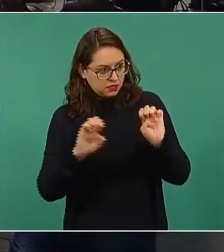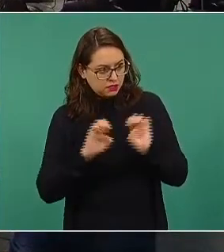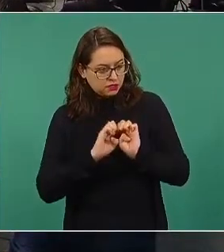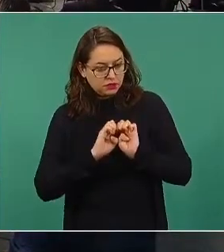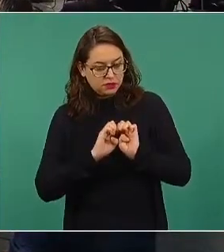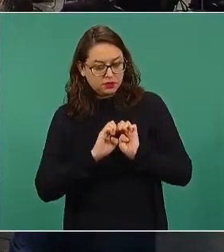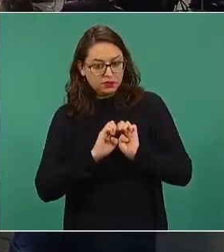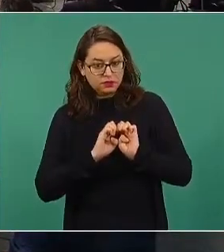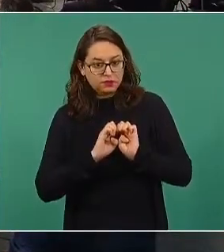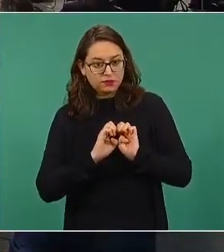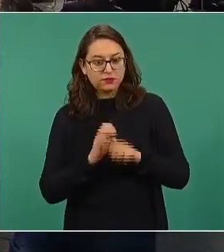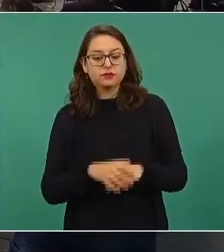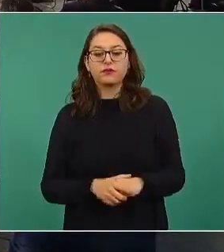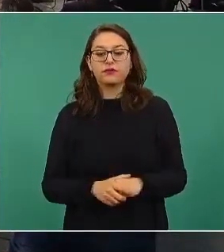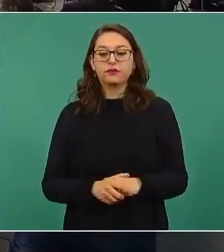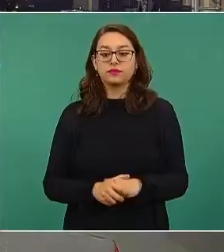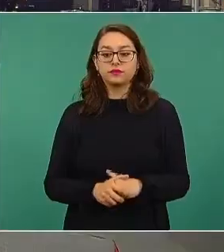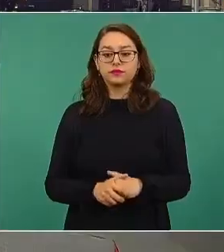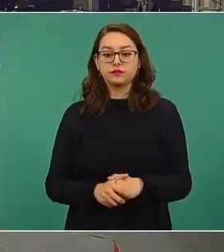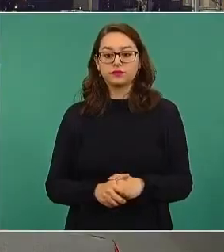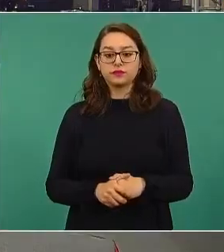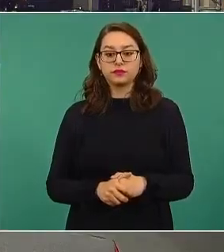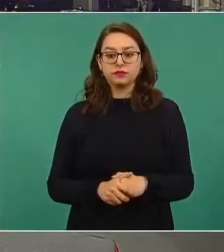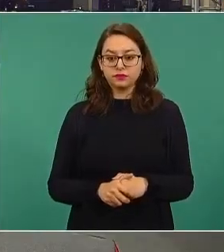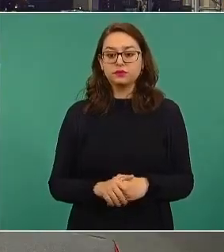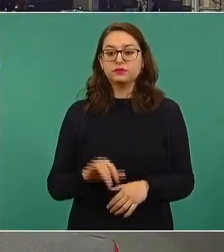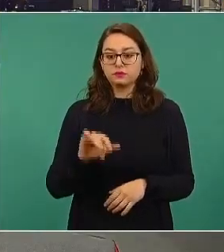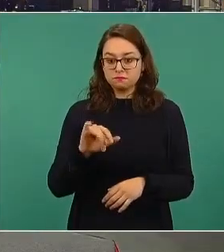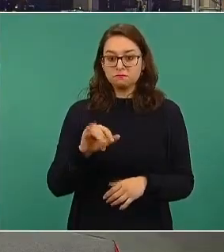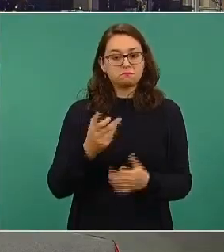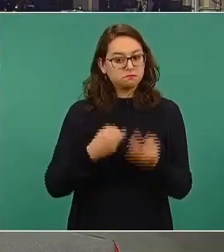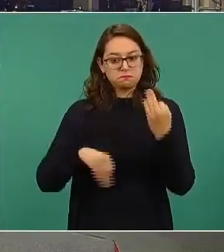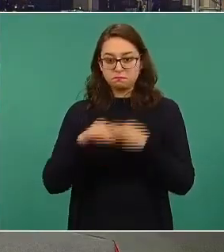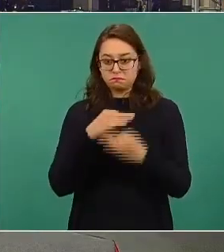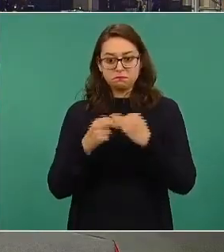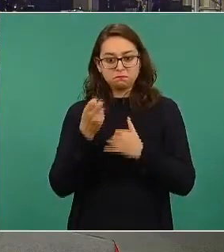¿Y el tema de movilidad laboral? Sí, te va a